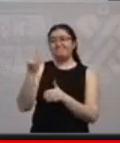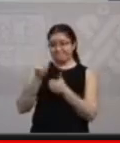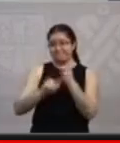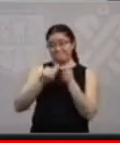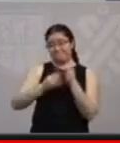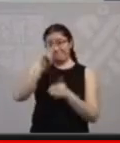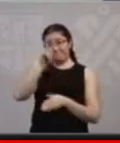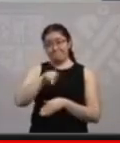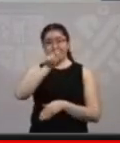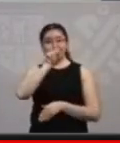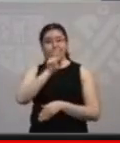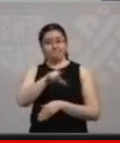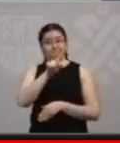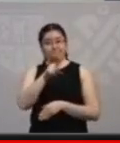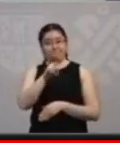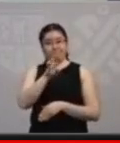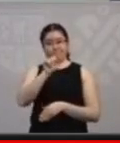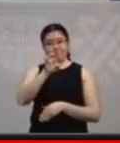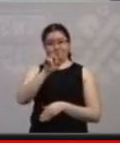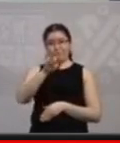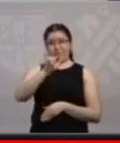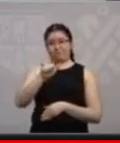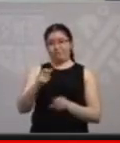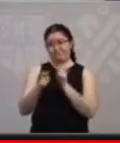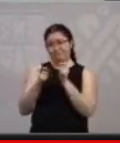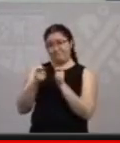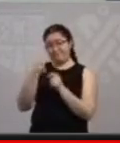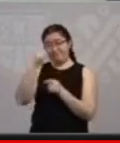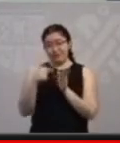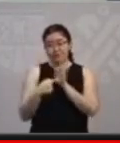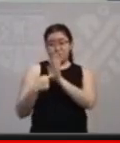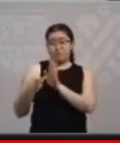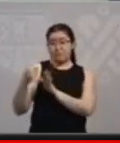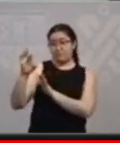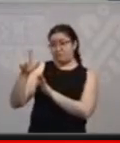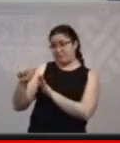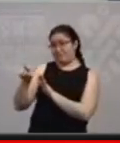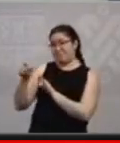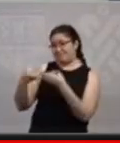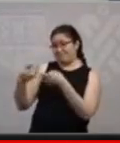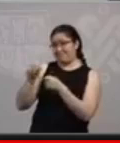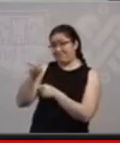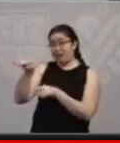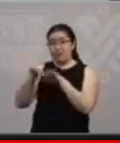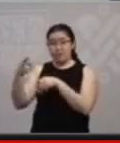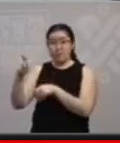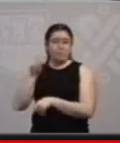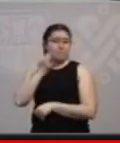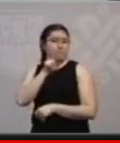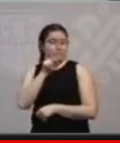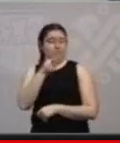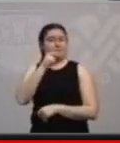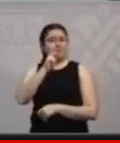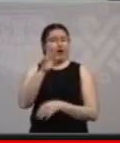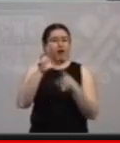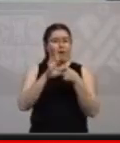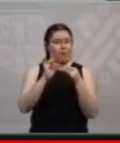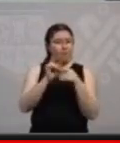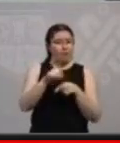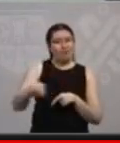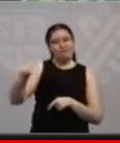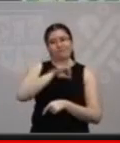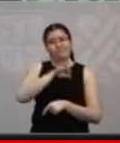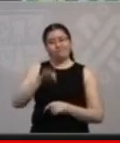pendientes de la propia Contraloría General para presentar a la Fiscalía y del trabajo que está desarrollando la propia Fiscalía. Pero ya los detalles se los pueden dar